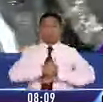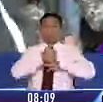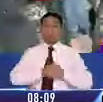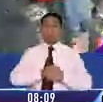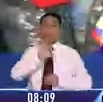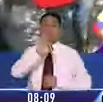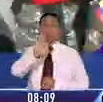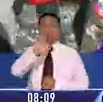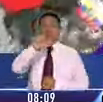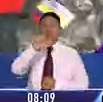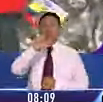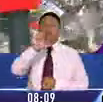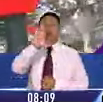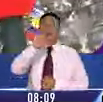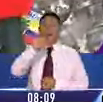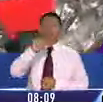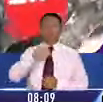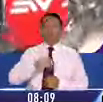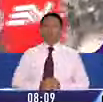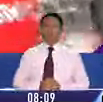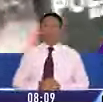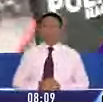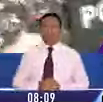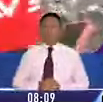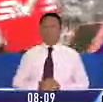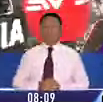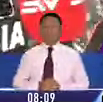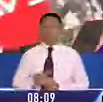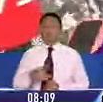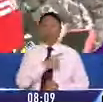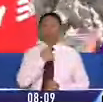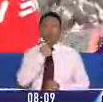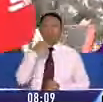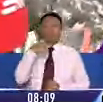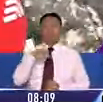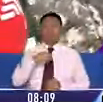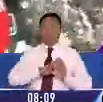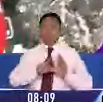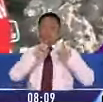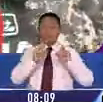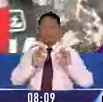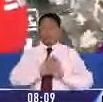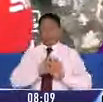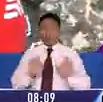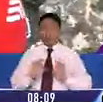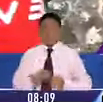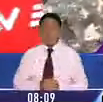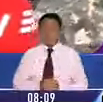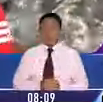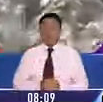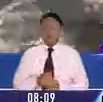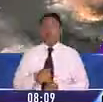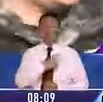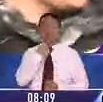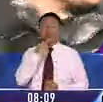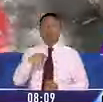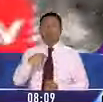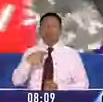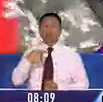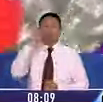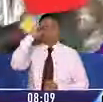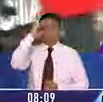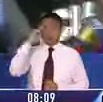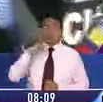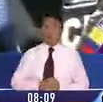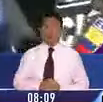el comandante general de la Policía Nacional. Solo declaraciones y sin preguntas es lo que menciona el comandante general.